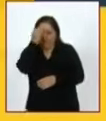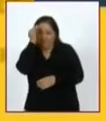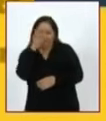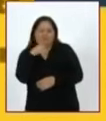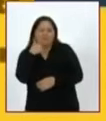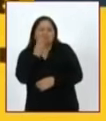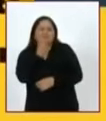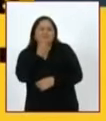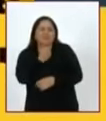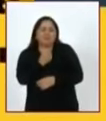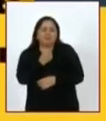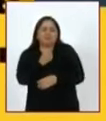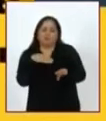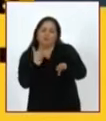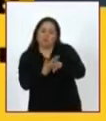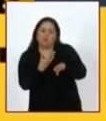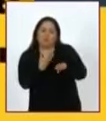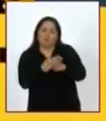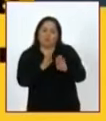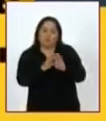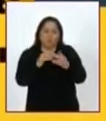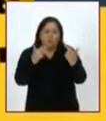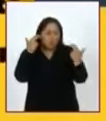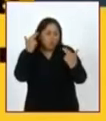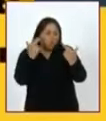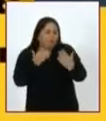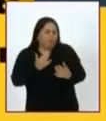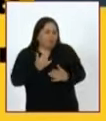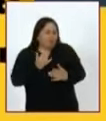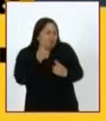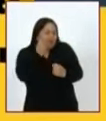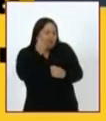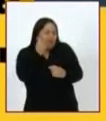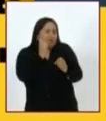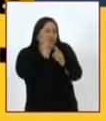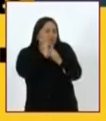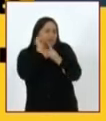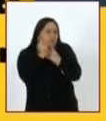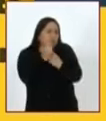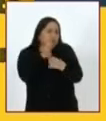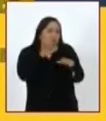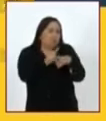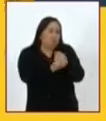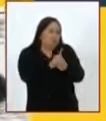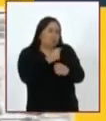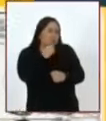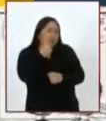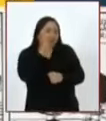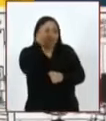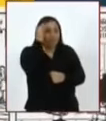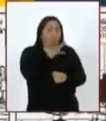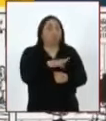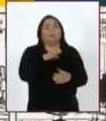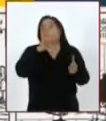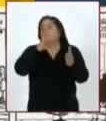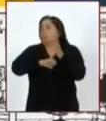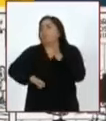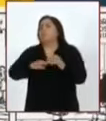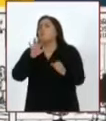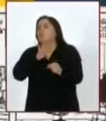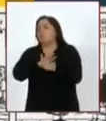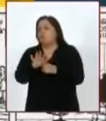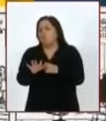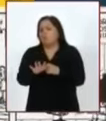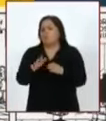decir, que critica con cierto humor e ironía alguna situación o problemática. Ejemplos de ello son